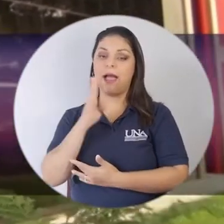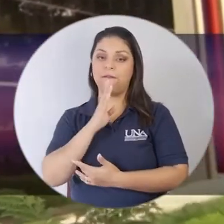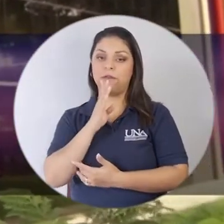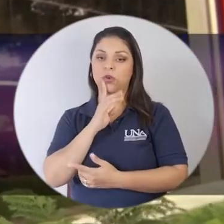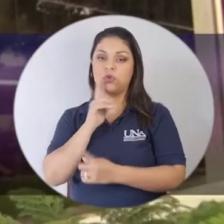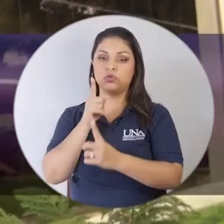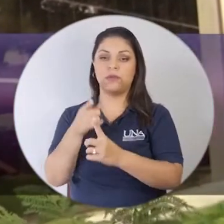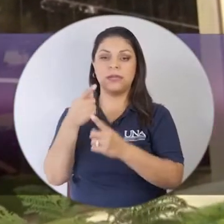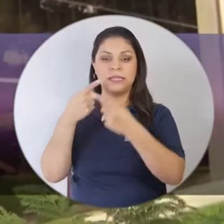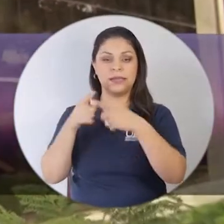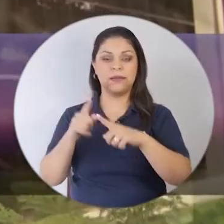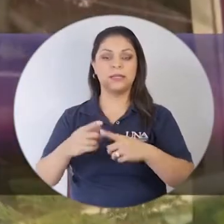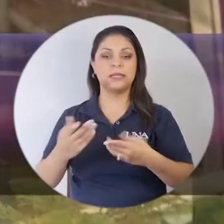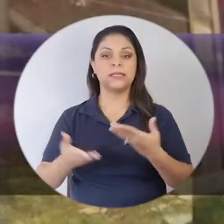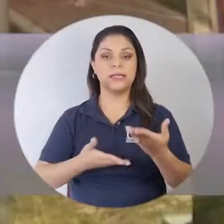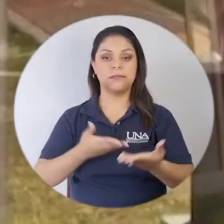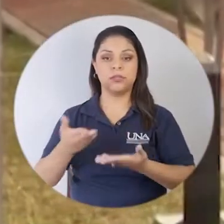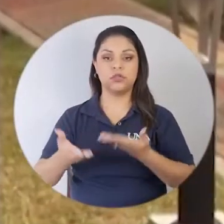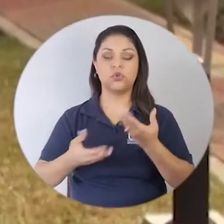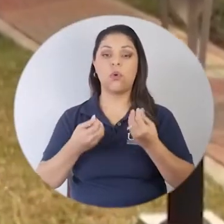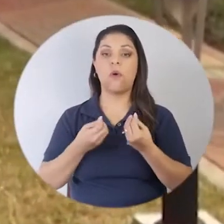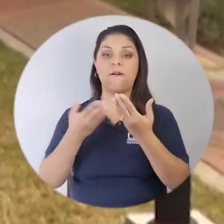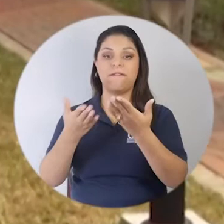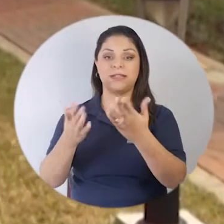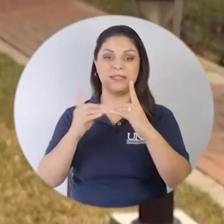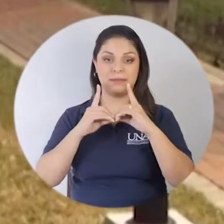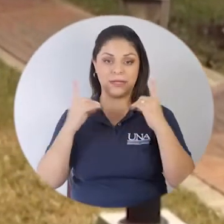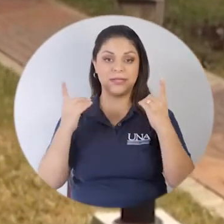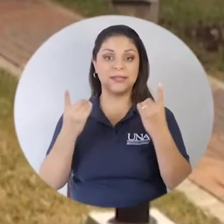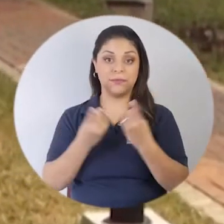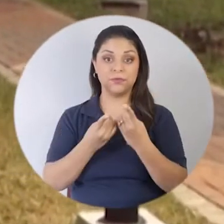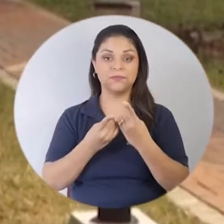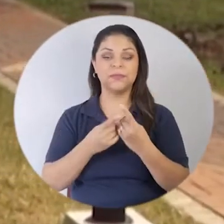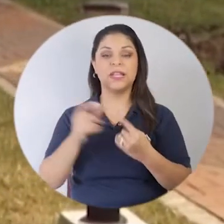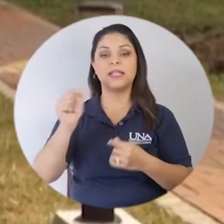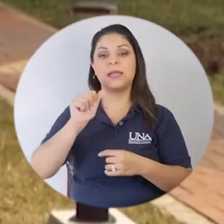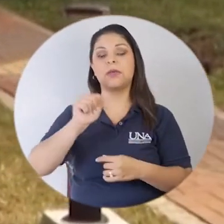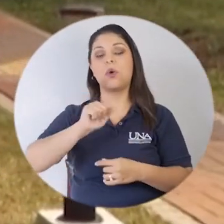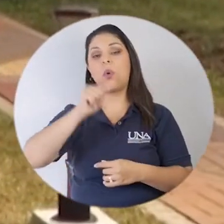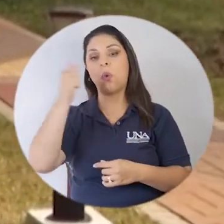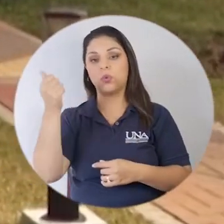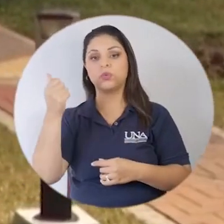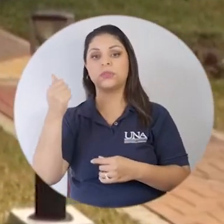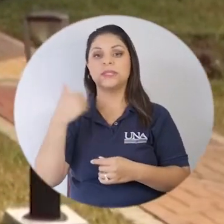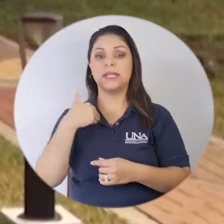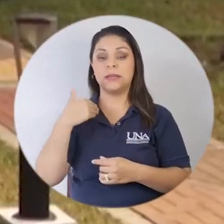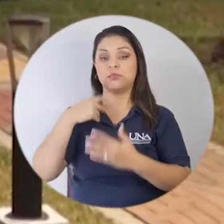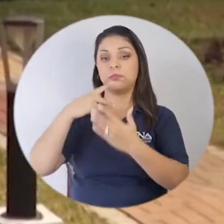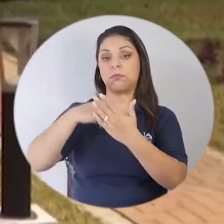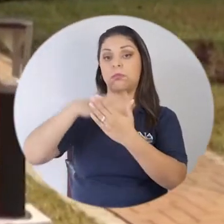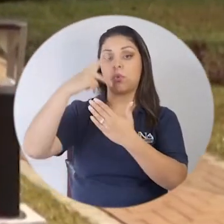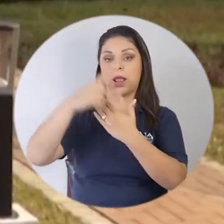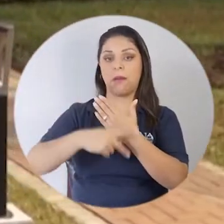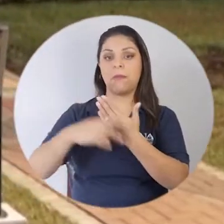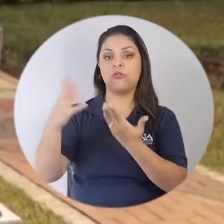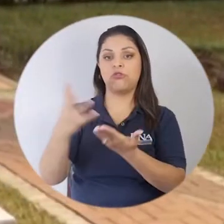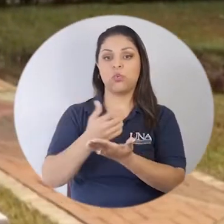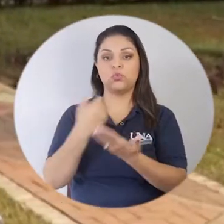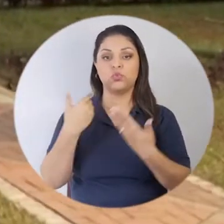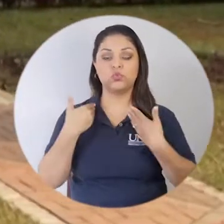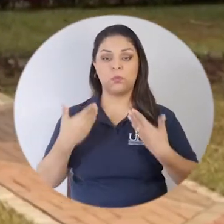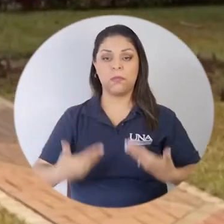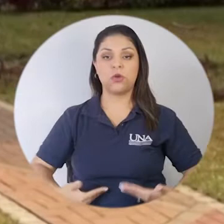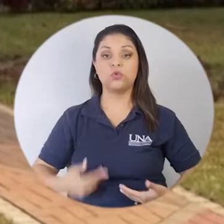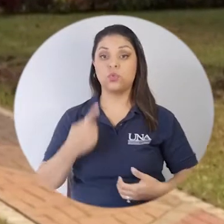este departamento. Estratégicamente también contamos con el Programa de Recursos Humanos, un representante.